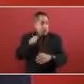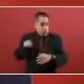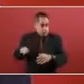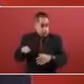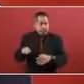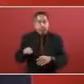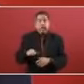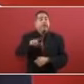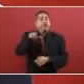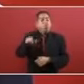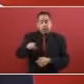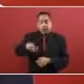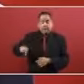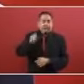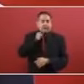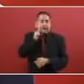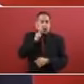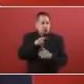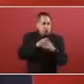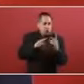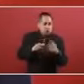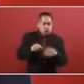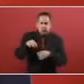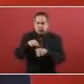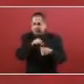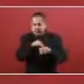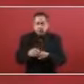eligen con dos terceras partes